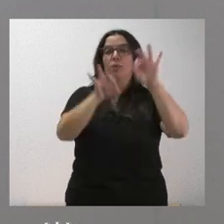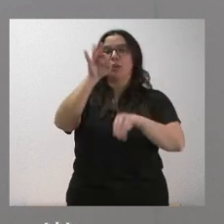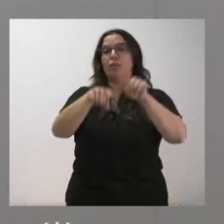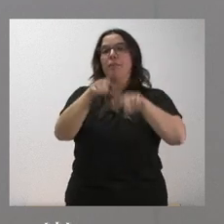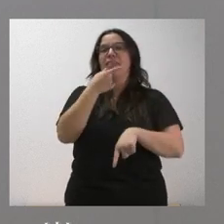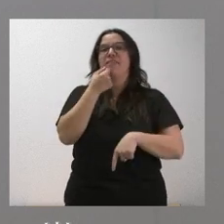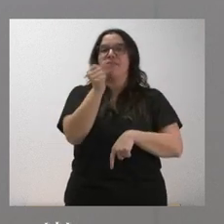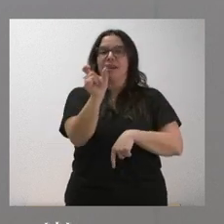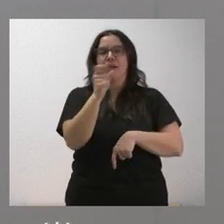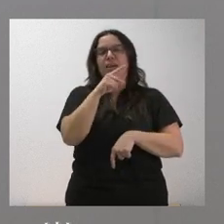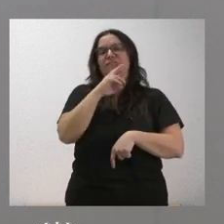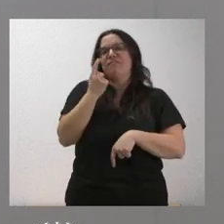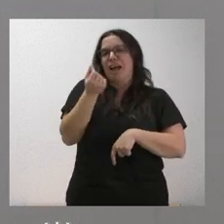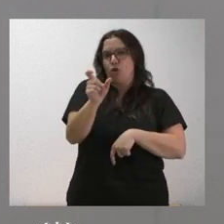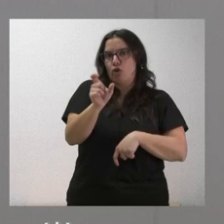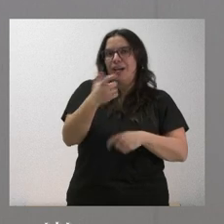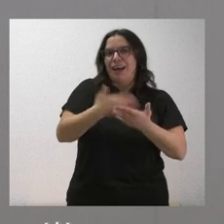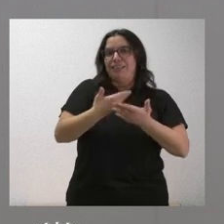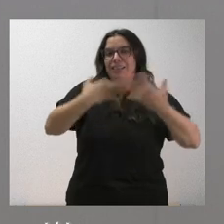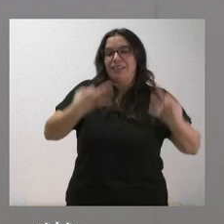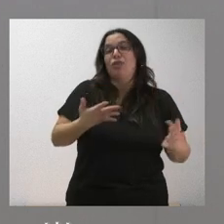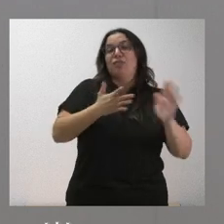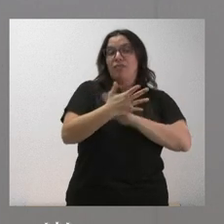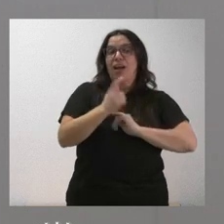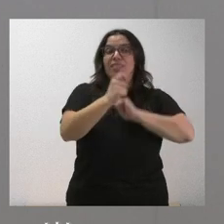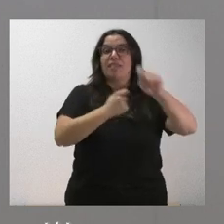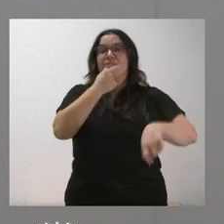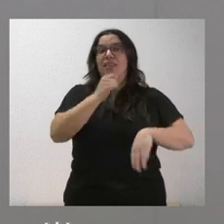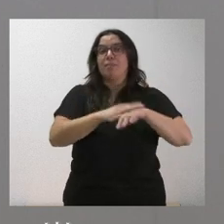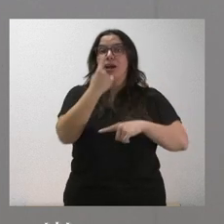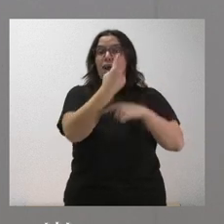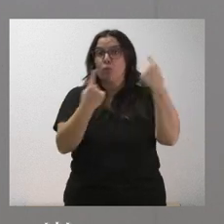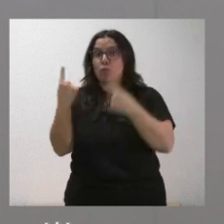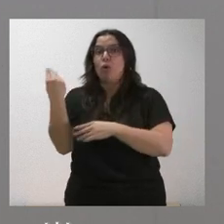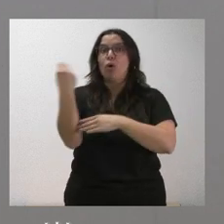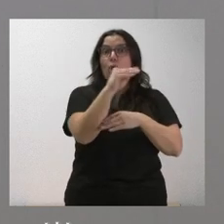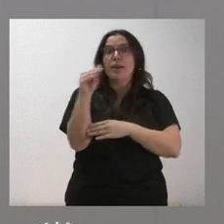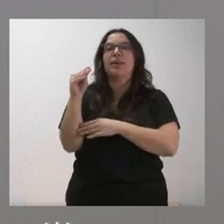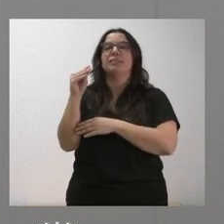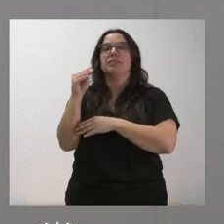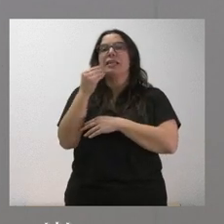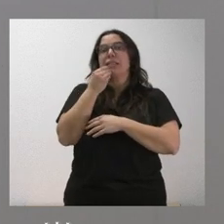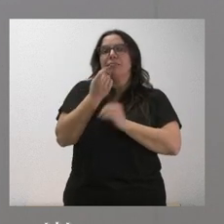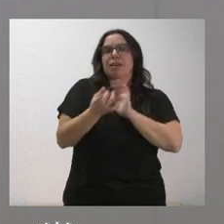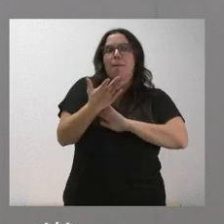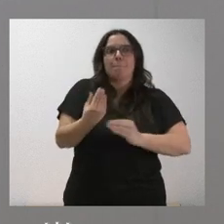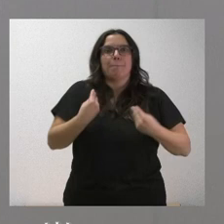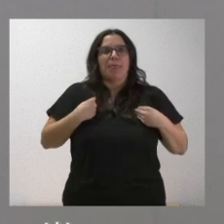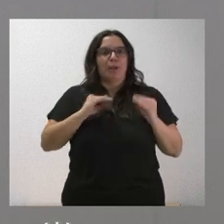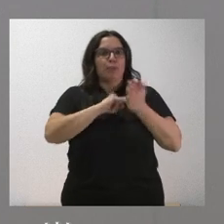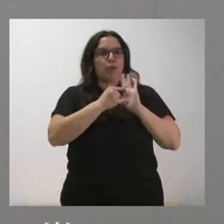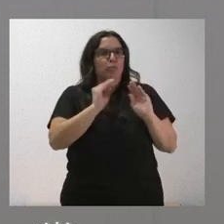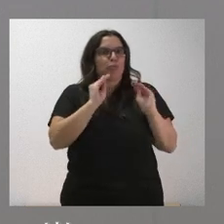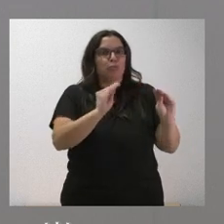esté garantizado y esto lo que permite por tanto a muchos jóvenes que emprenden su proyecto vital el